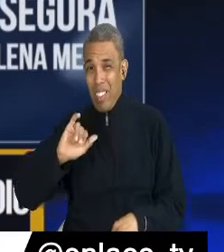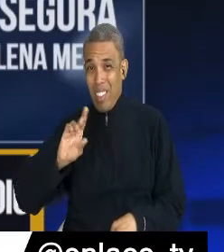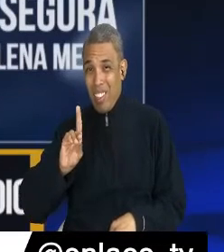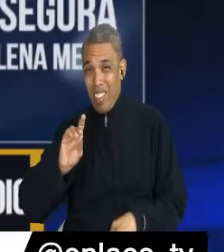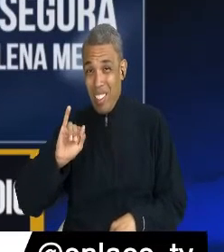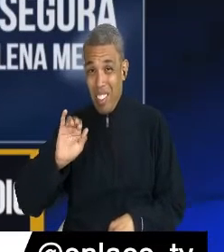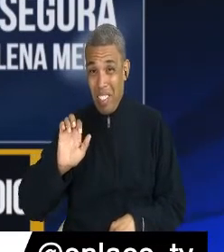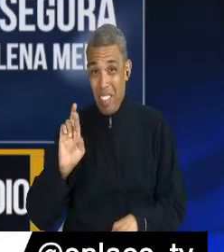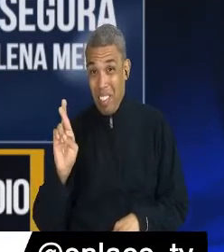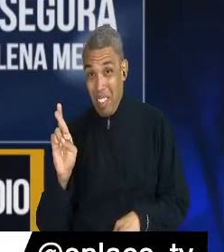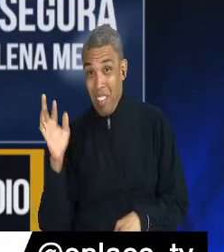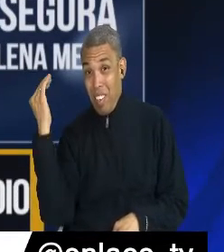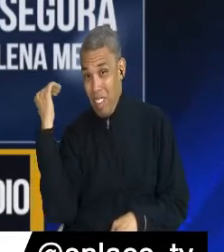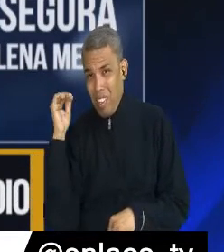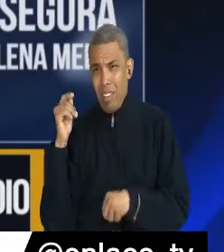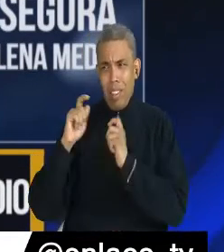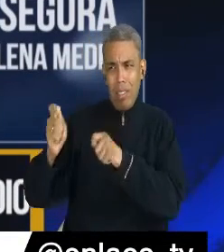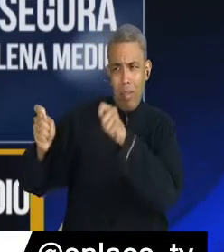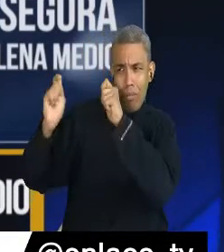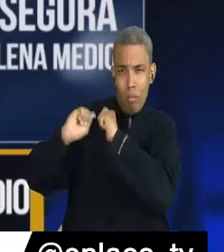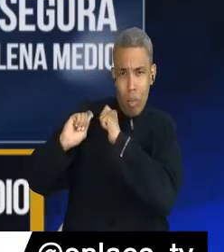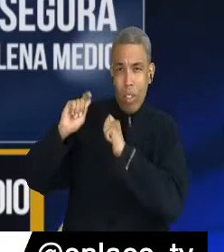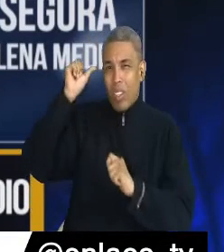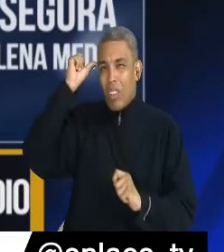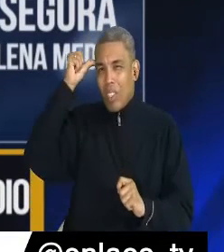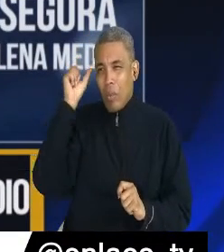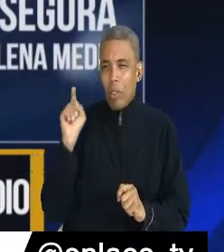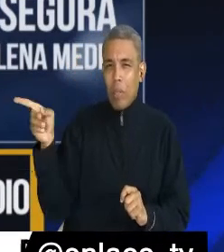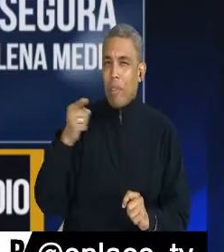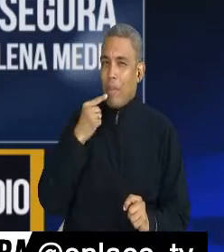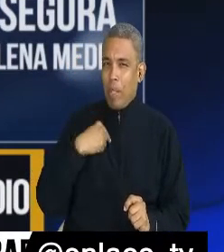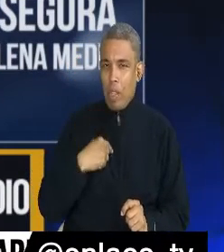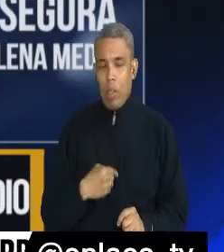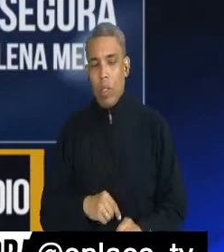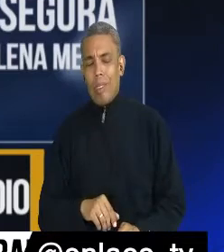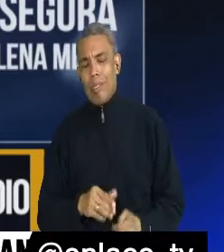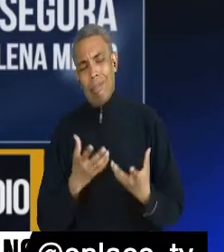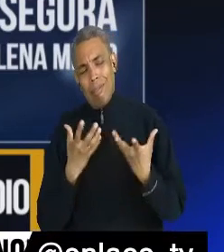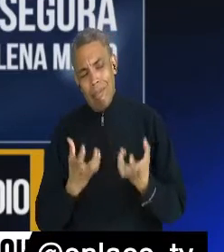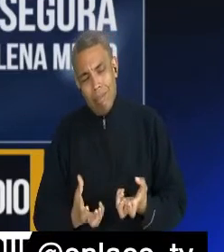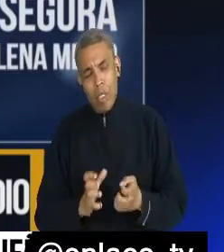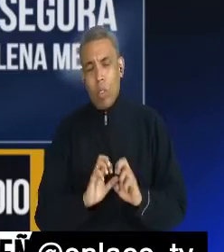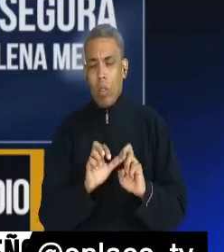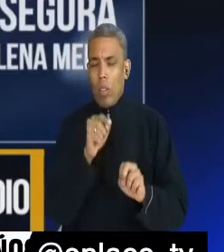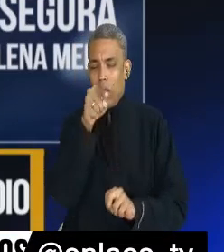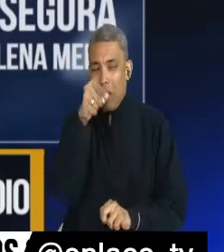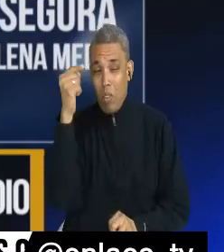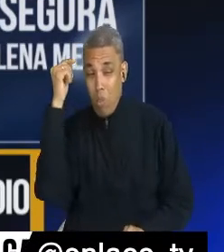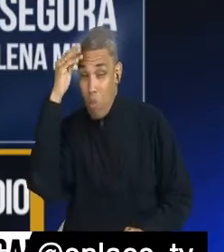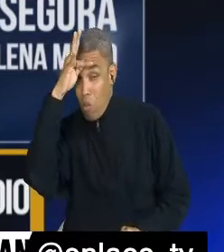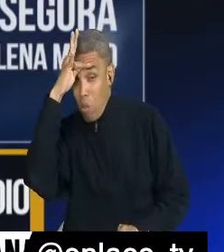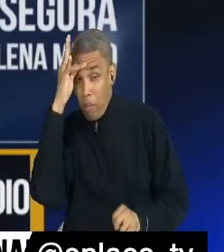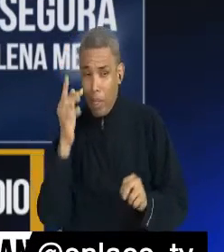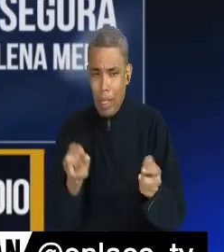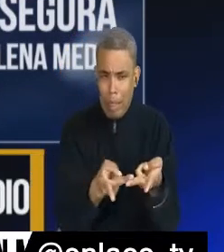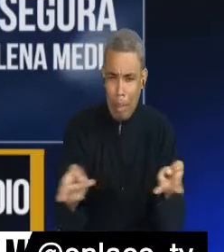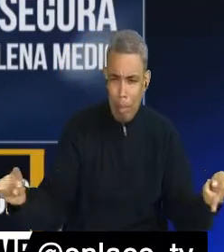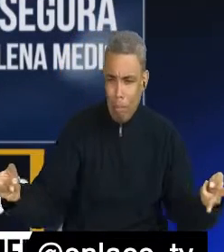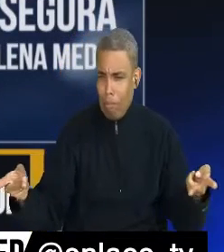gerentes que nos presentamos ese día hizo mucho énfasis en la preocupación que tenía él por el estado en que se